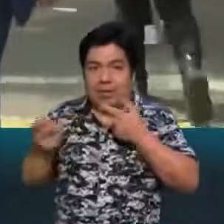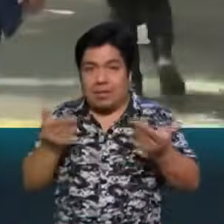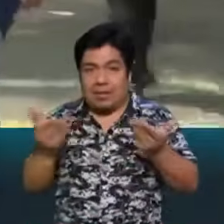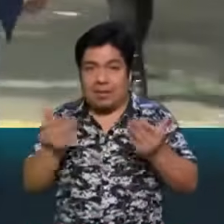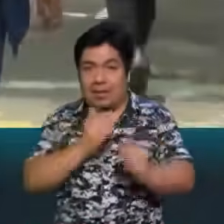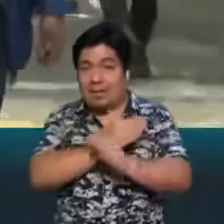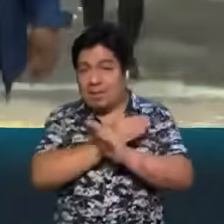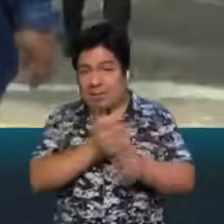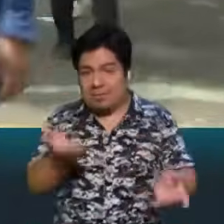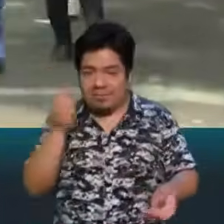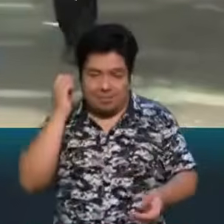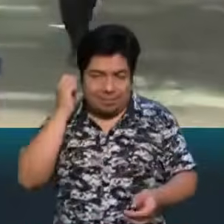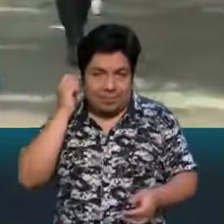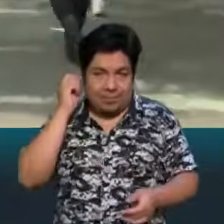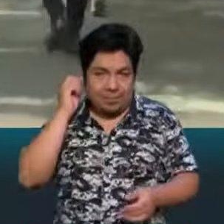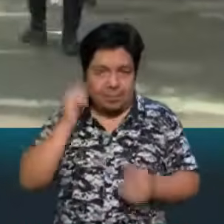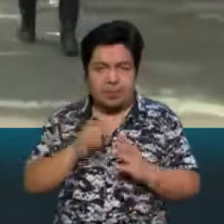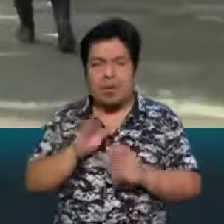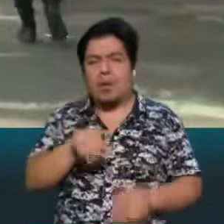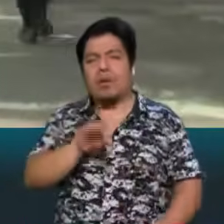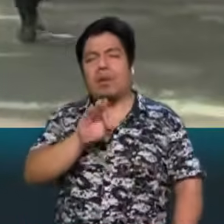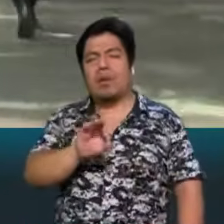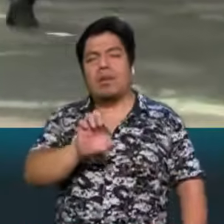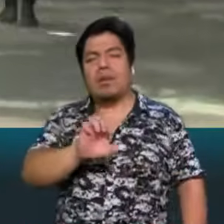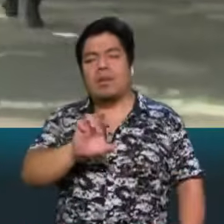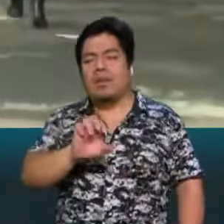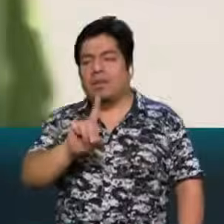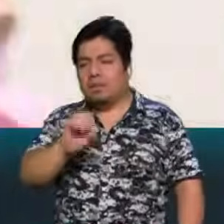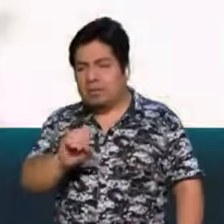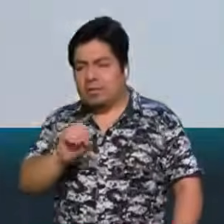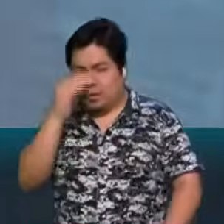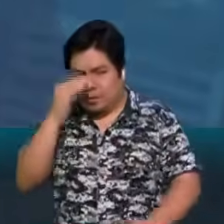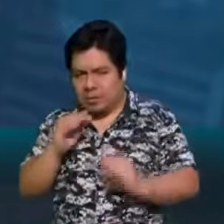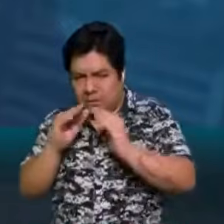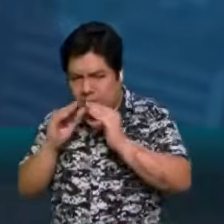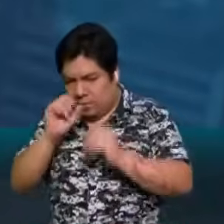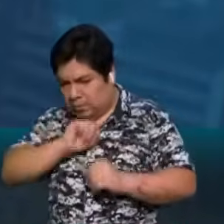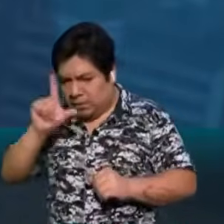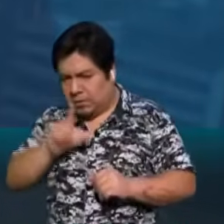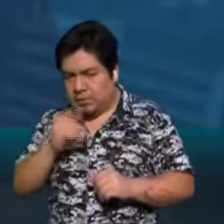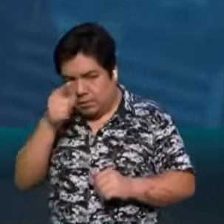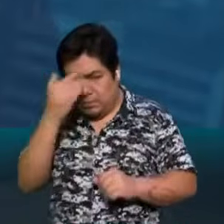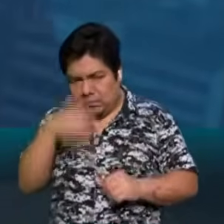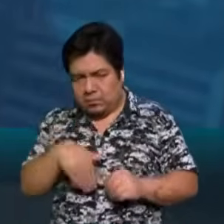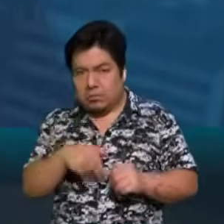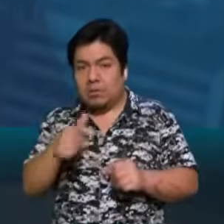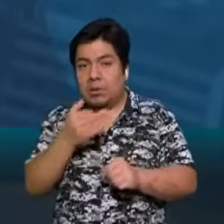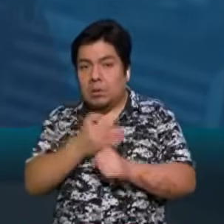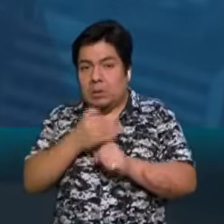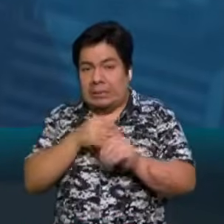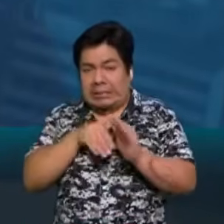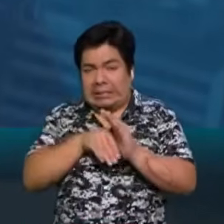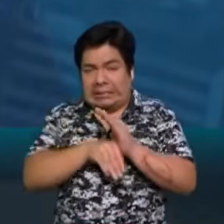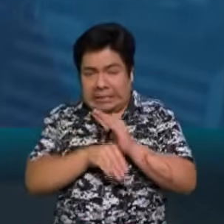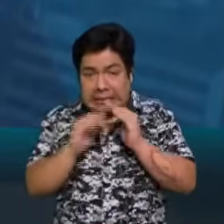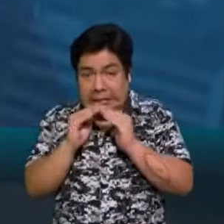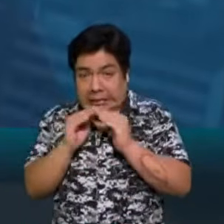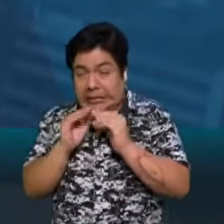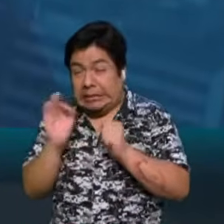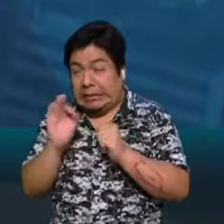evitar. En ese sentido, Federico, como experto en vivienda, ¿consideras que actualmente la crisis de vivienda se